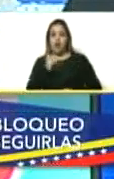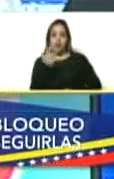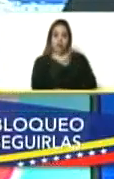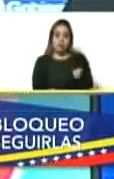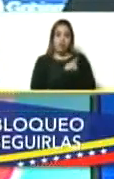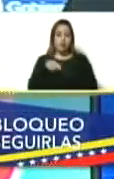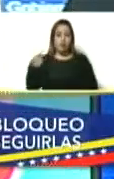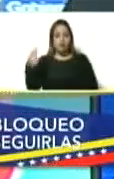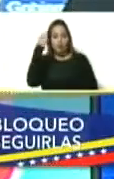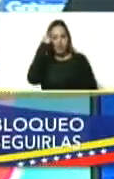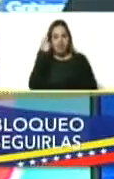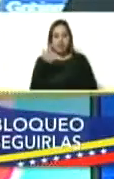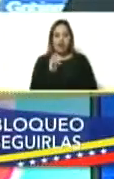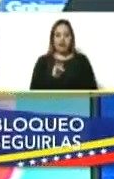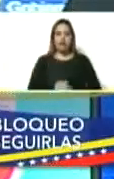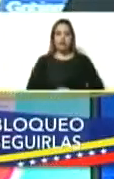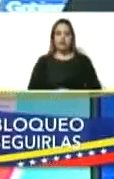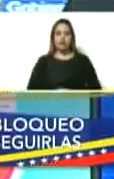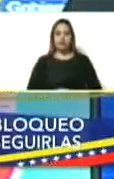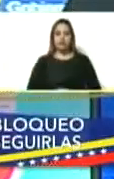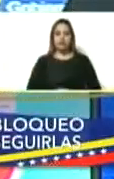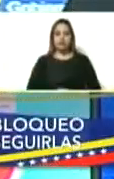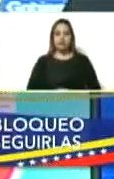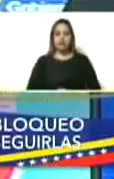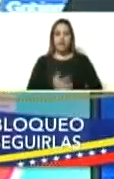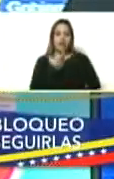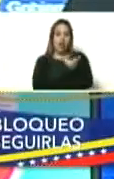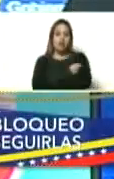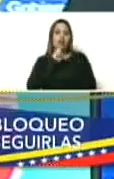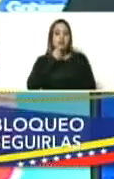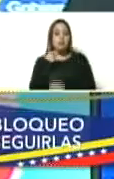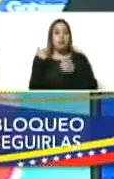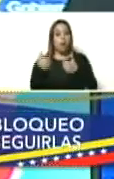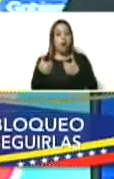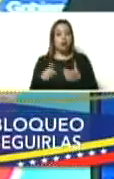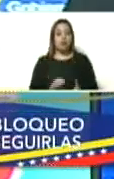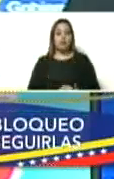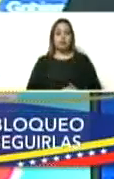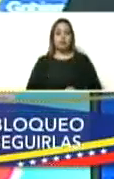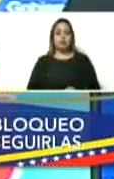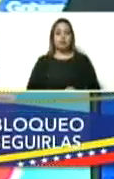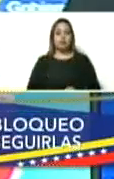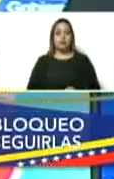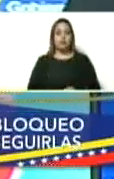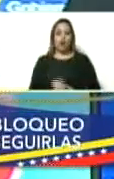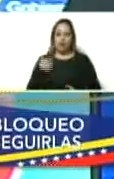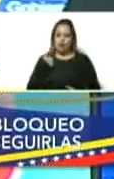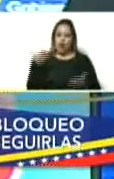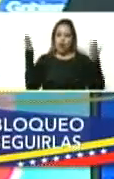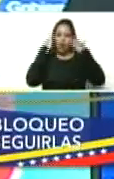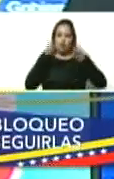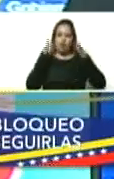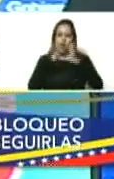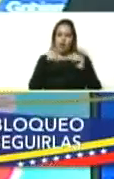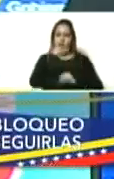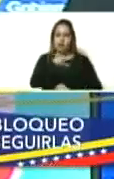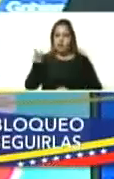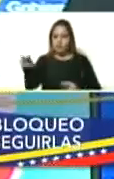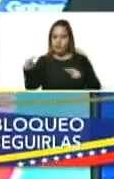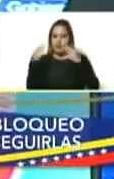días. La Sputnik Light, que es bien buena. Les recomiendo a todo el que me ve,